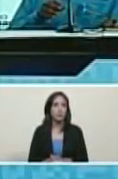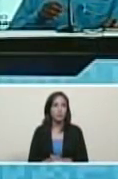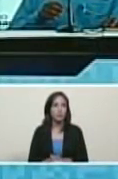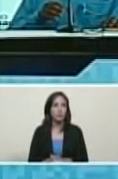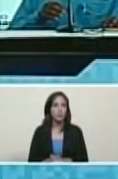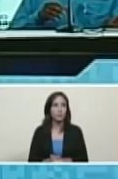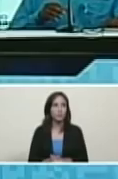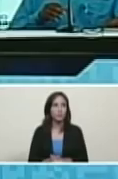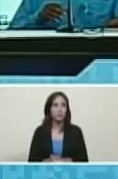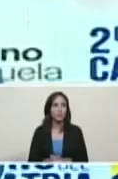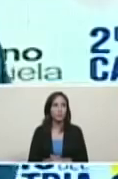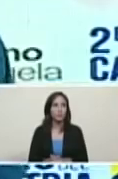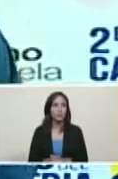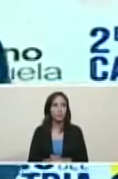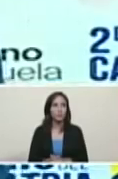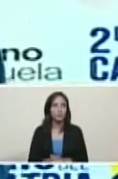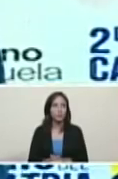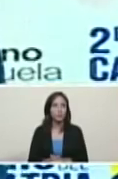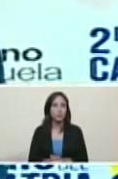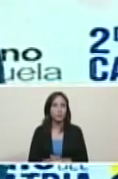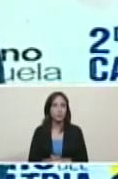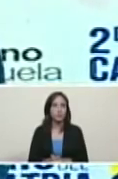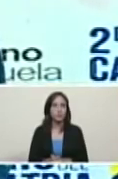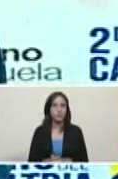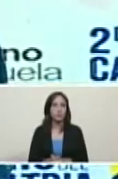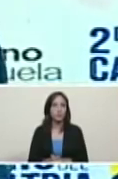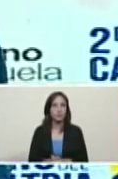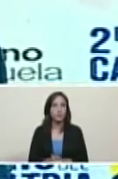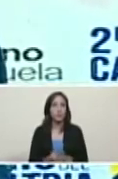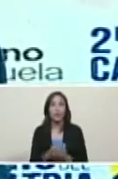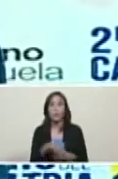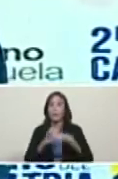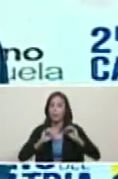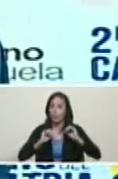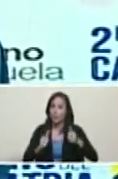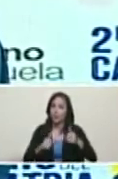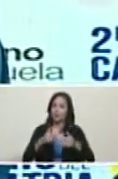ministras, para el nuevo comienzo,